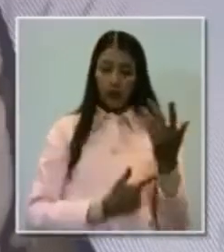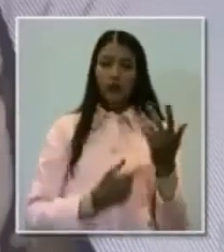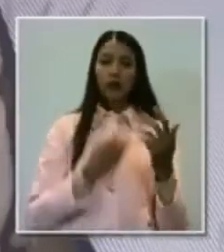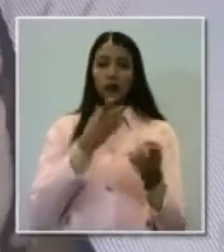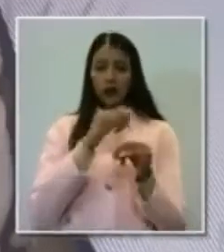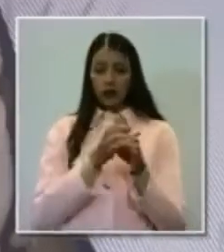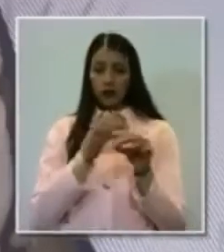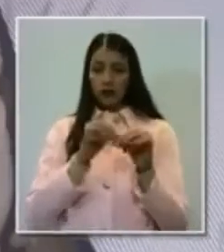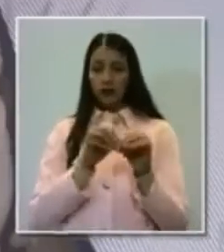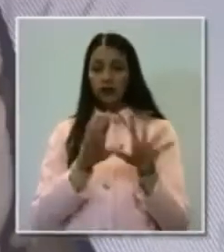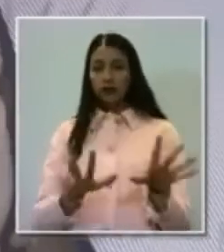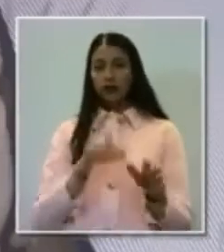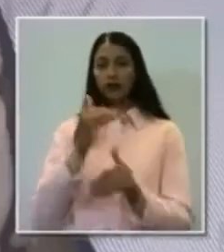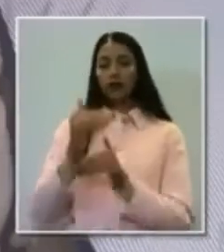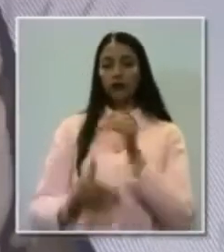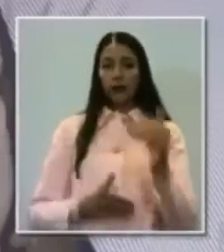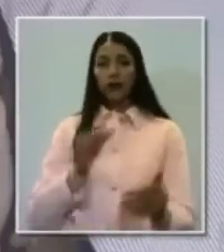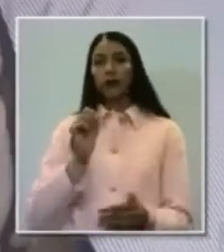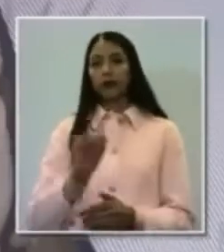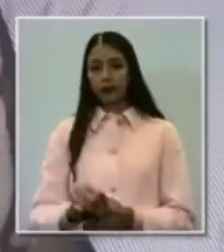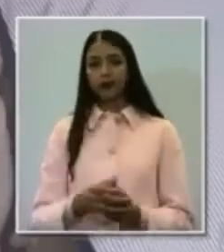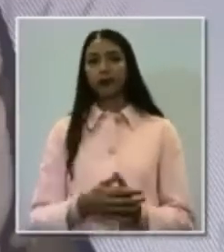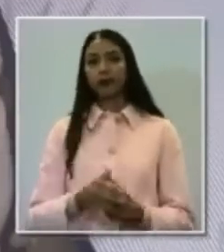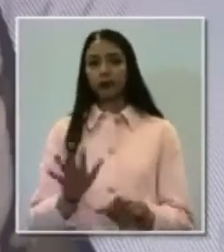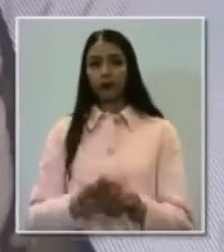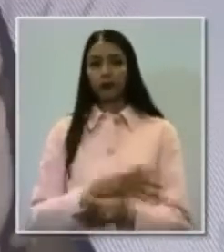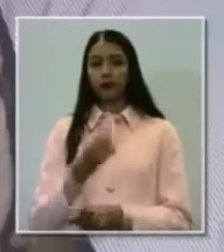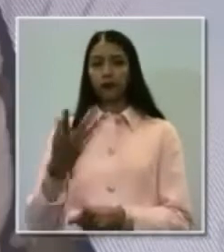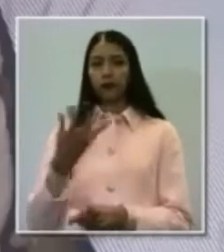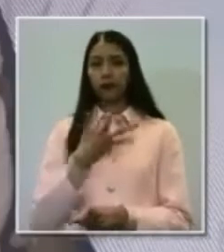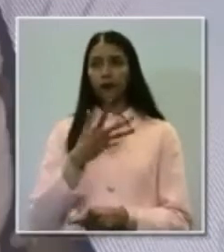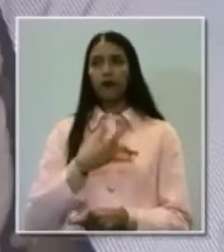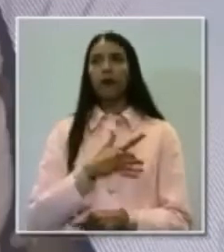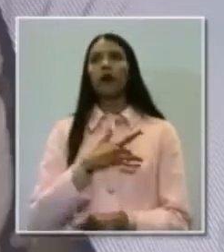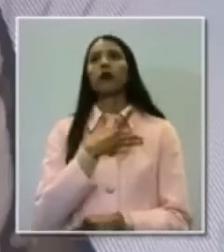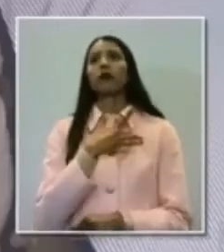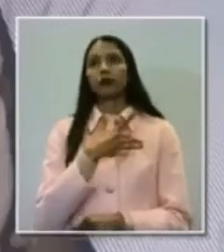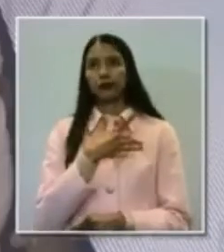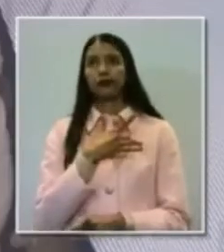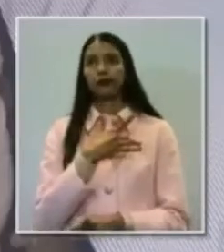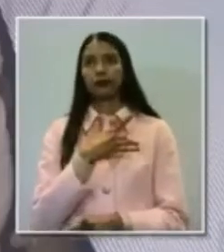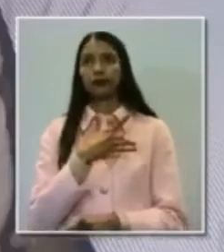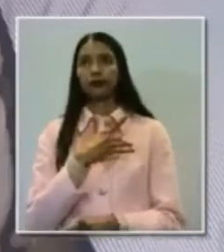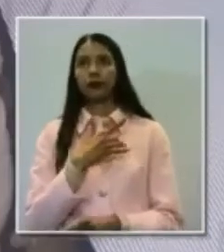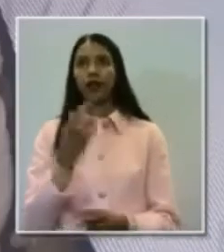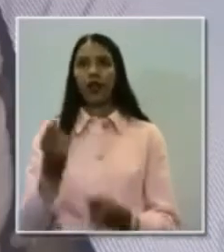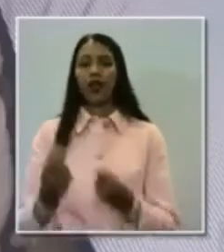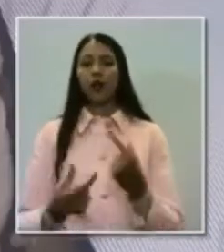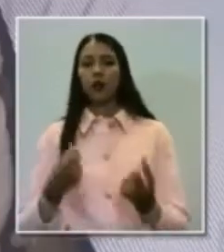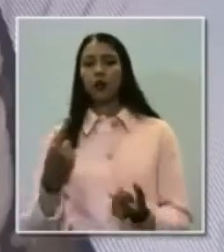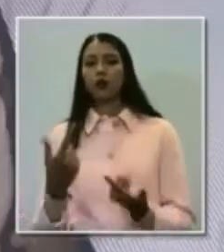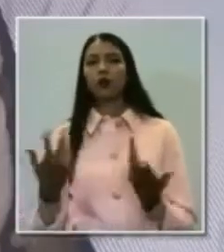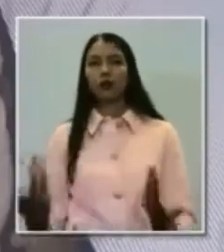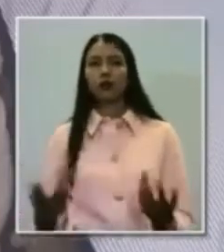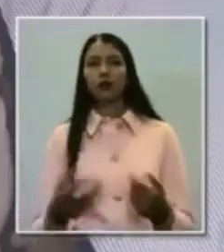la información. ¿Hemos avanzado? Sí hemos avanzado porque ha existido la sensibilidad de algunos de